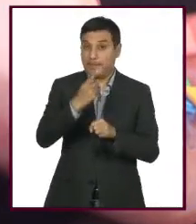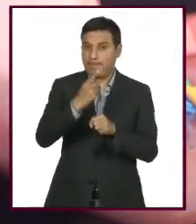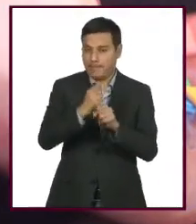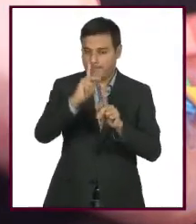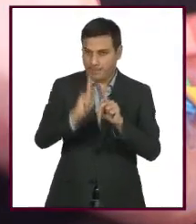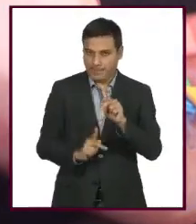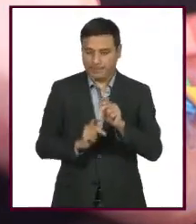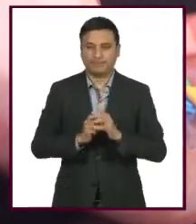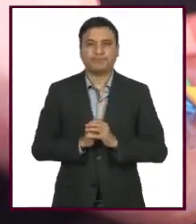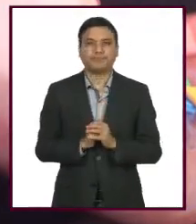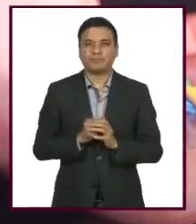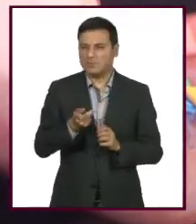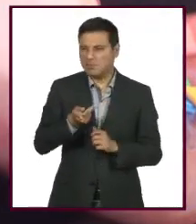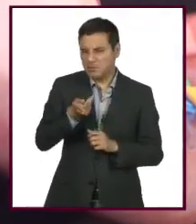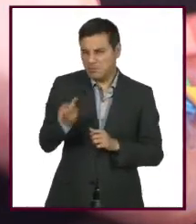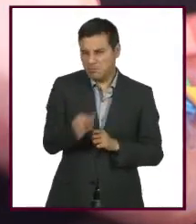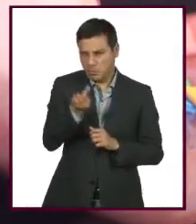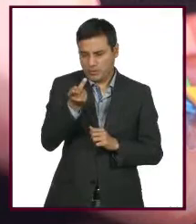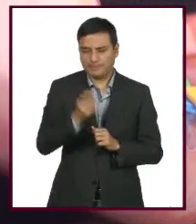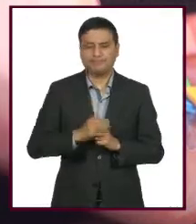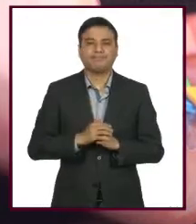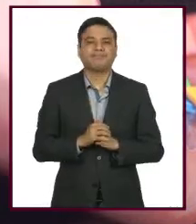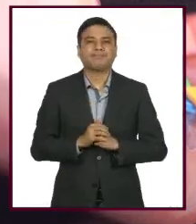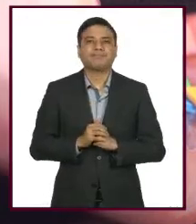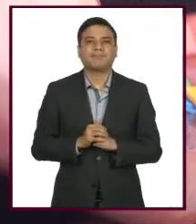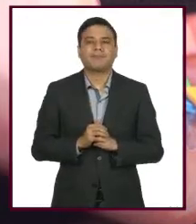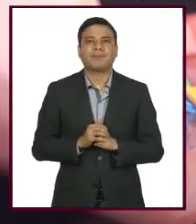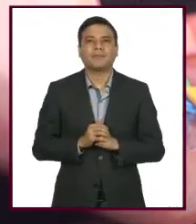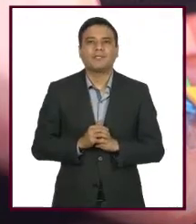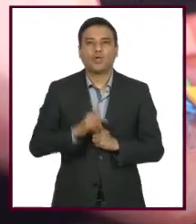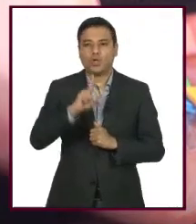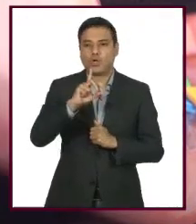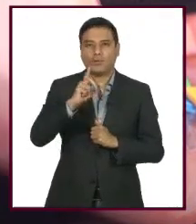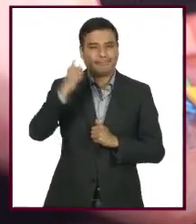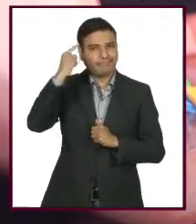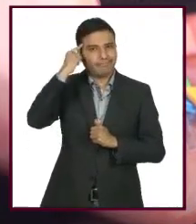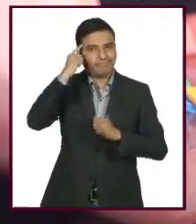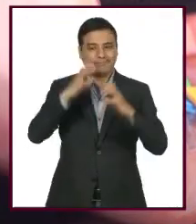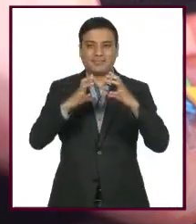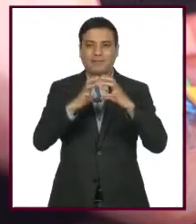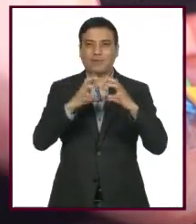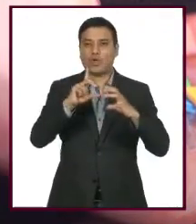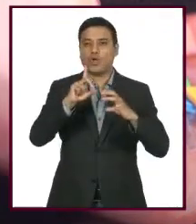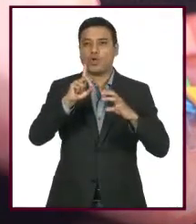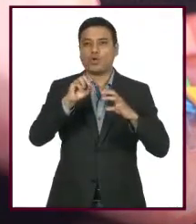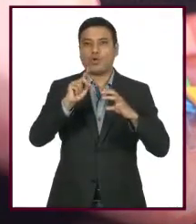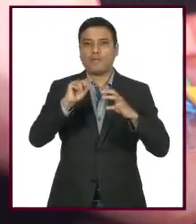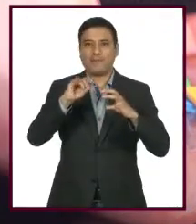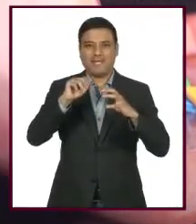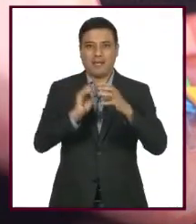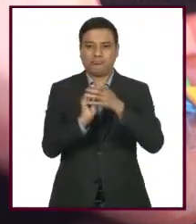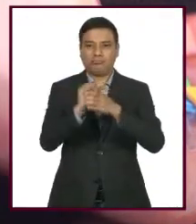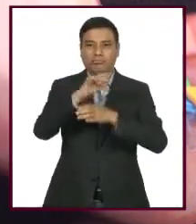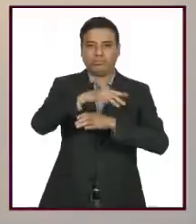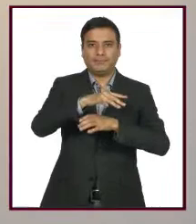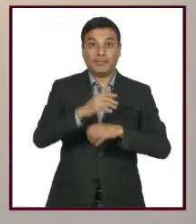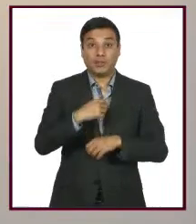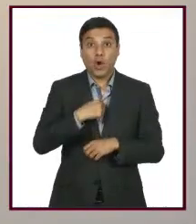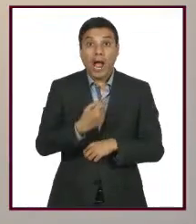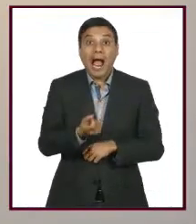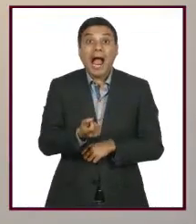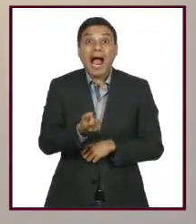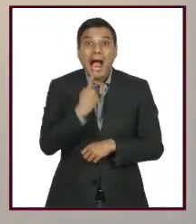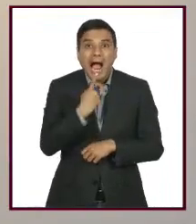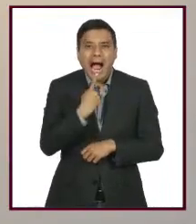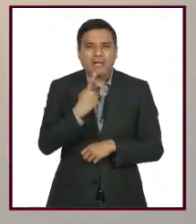¿Cómo se comporta, nos pregunta el doctor, cómo se comporta la dopamina que produce el cerebro con el uso de metanfetaminas?